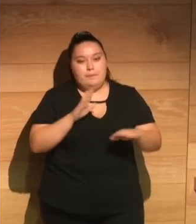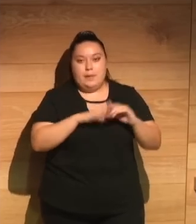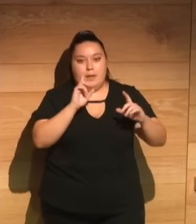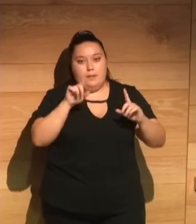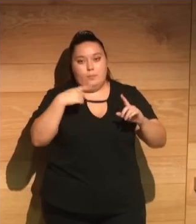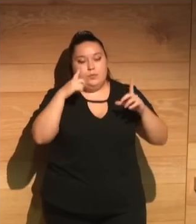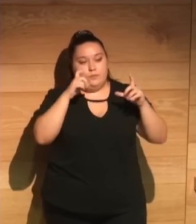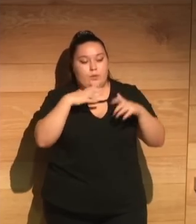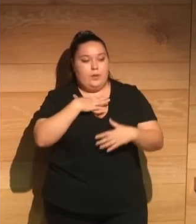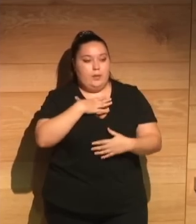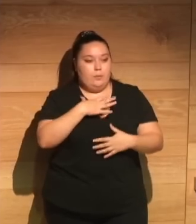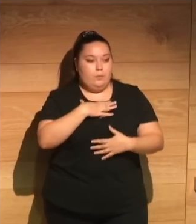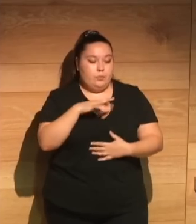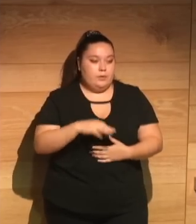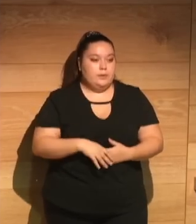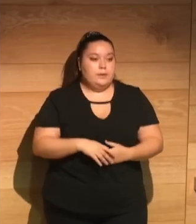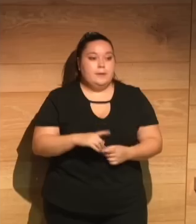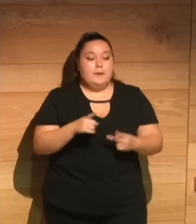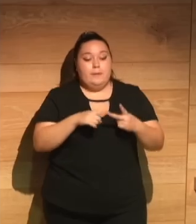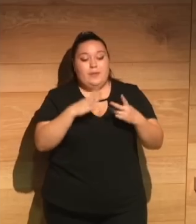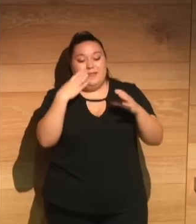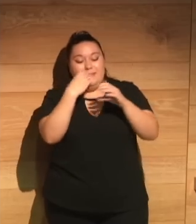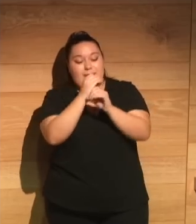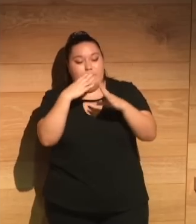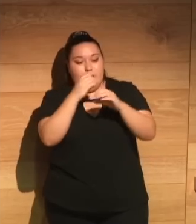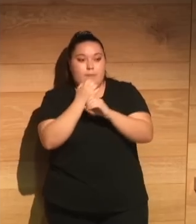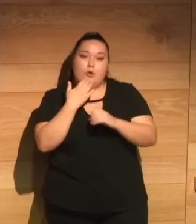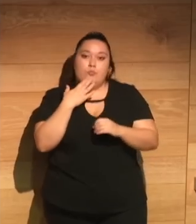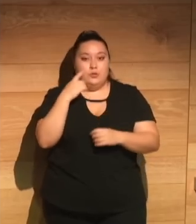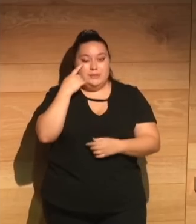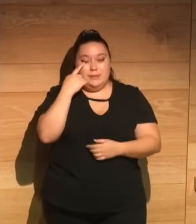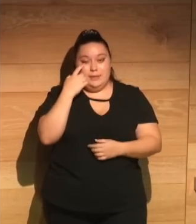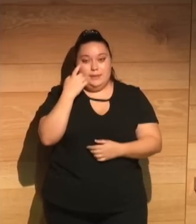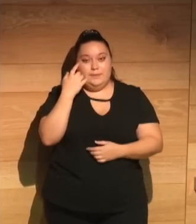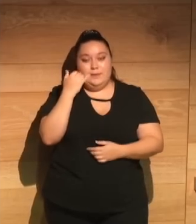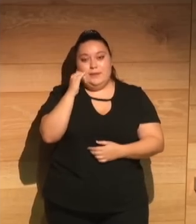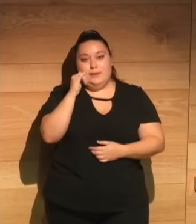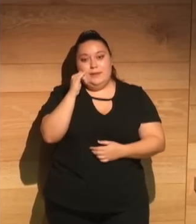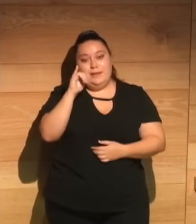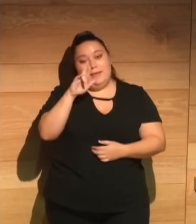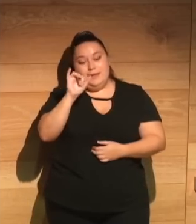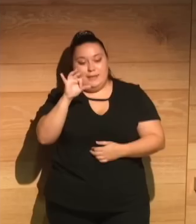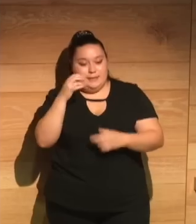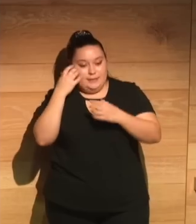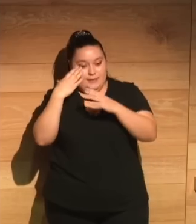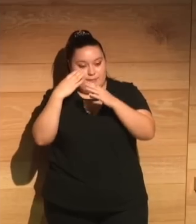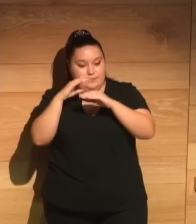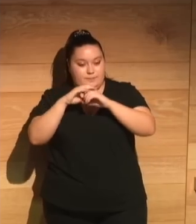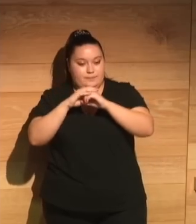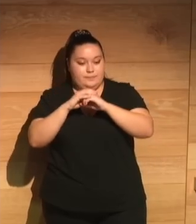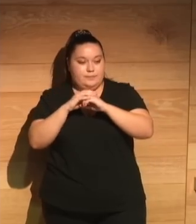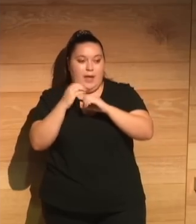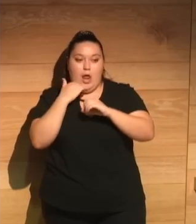Exactamente. La apertura es el diafragma, el equivalente al iris, por decirlo de alguna manera. Ese diafragma, esa puerta que se cierra como las